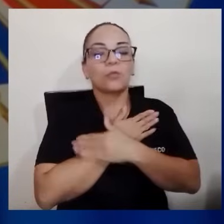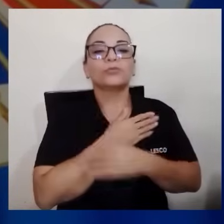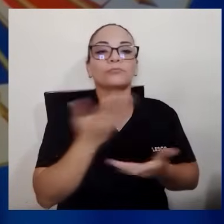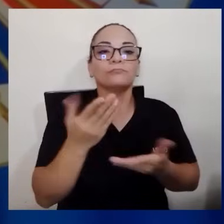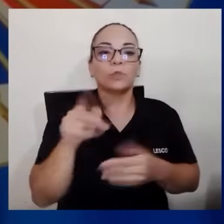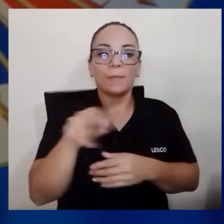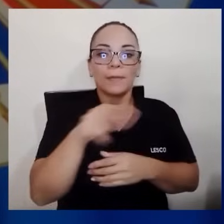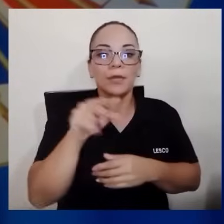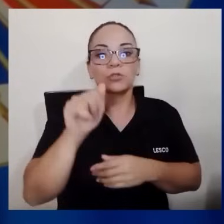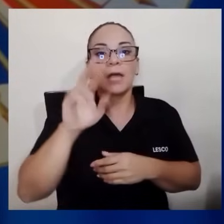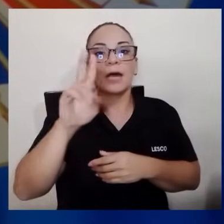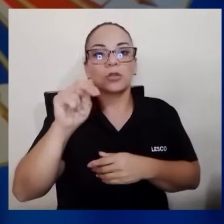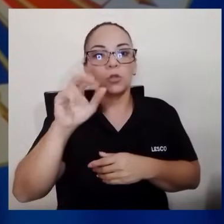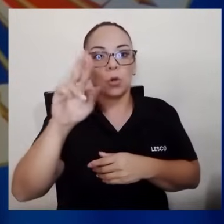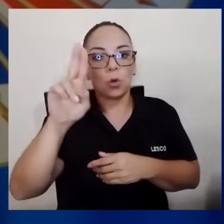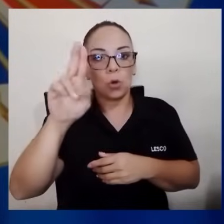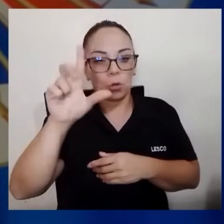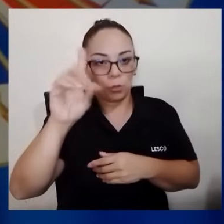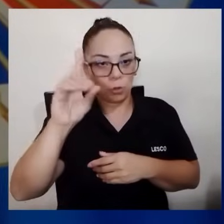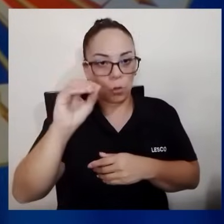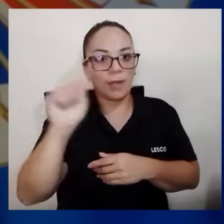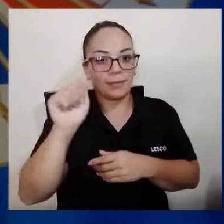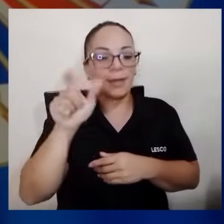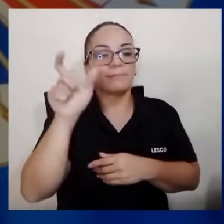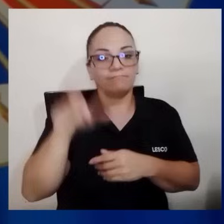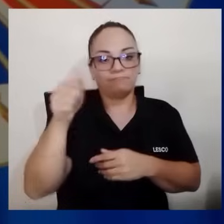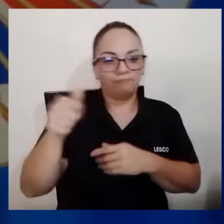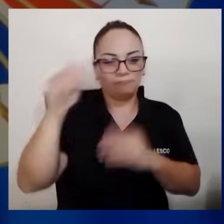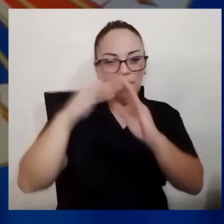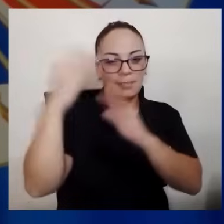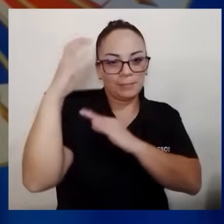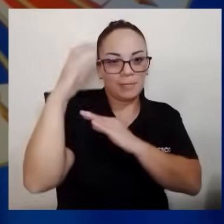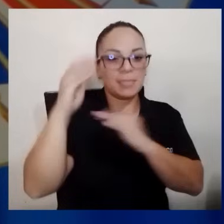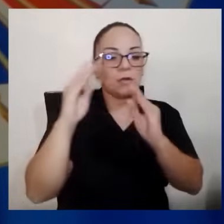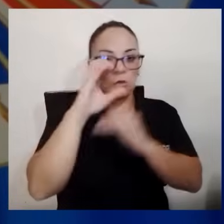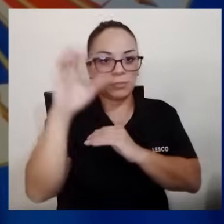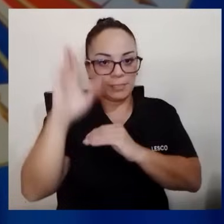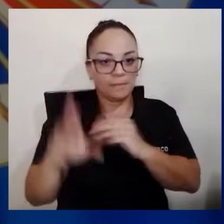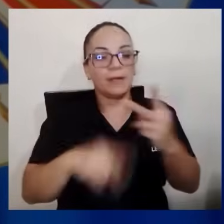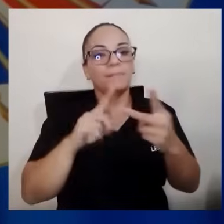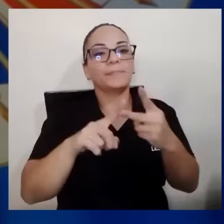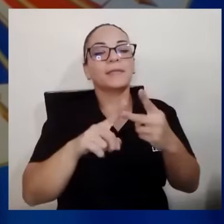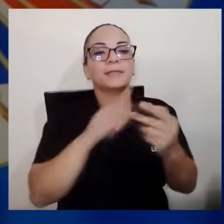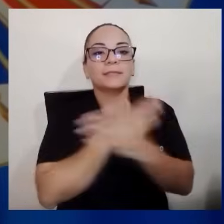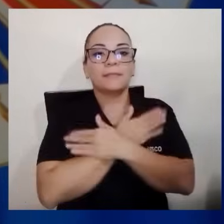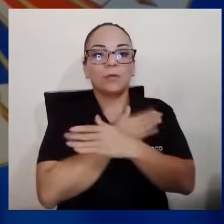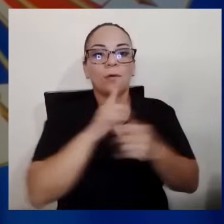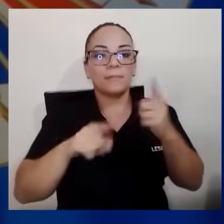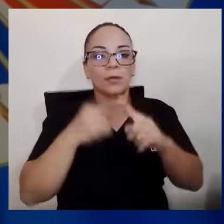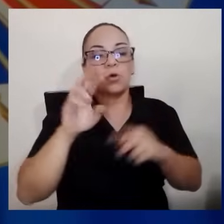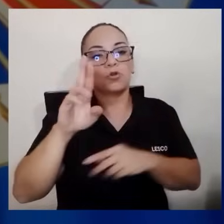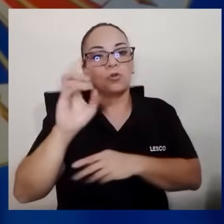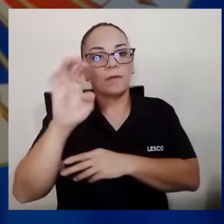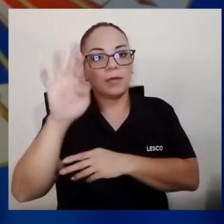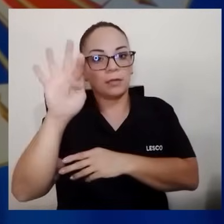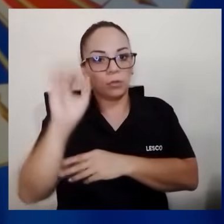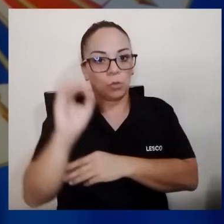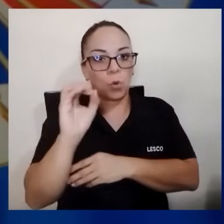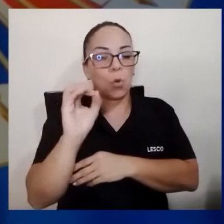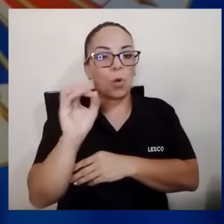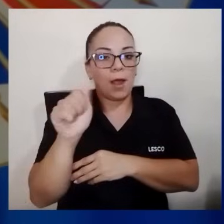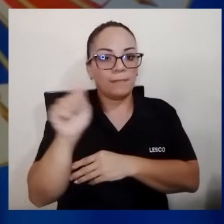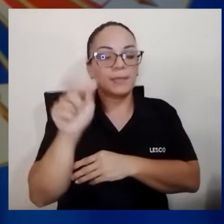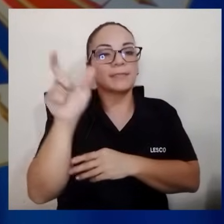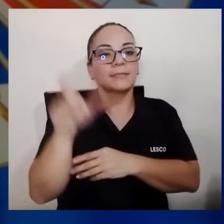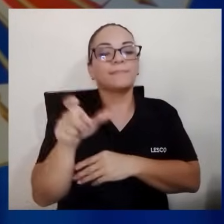André canciller de la República de Costa Rica y mi estimado amigo Don Roberto Álvarez canciller de la